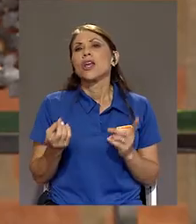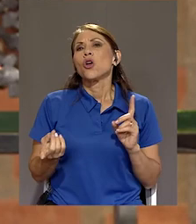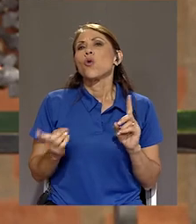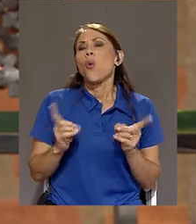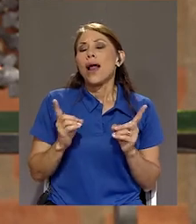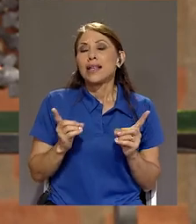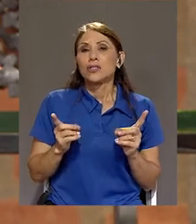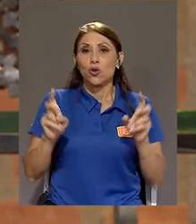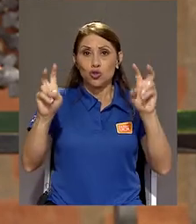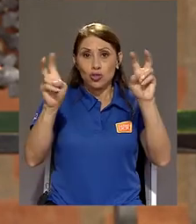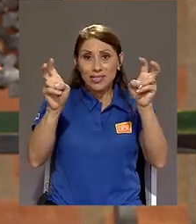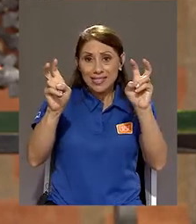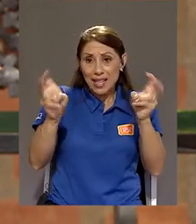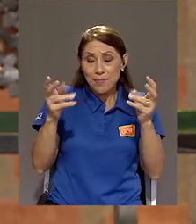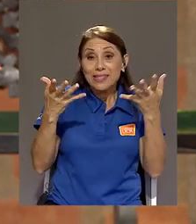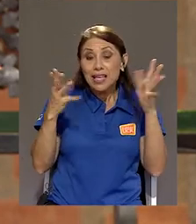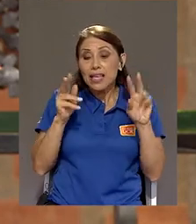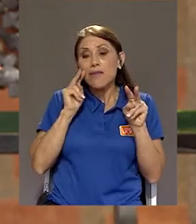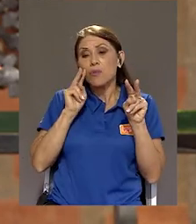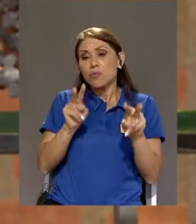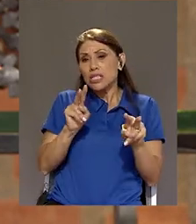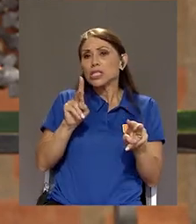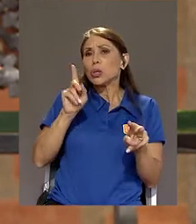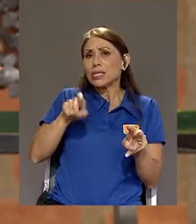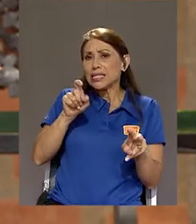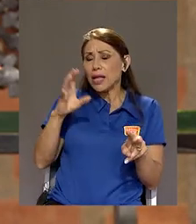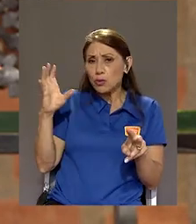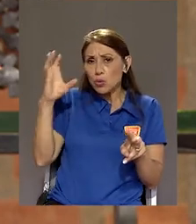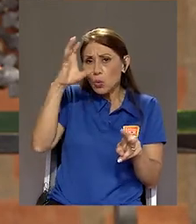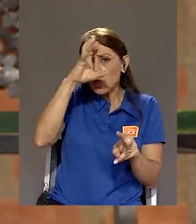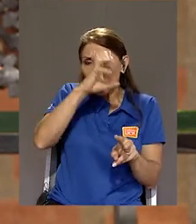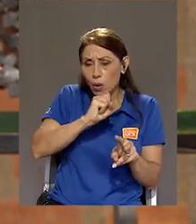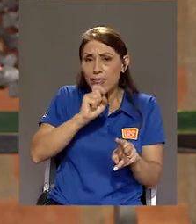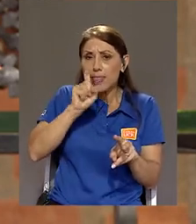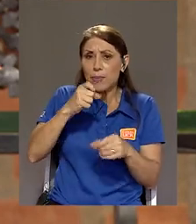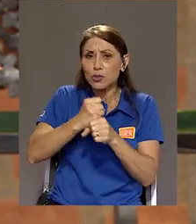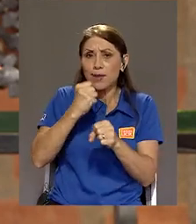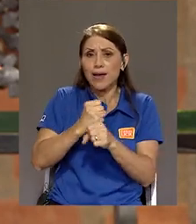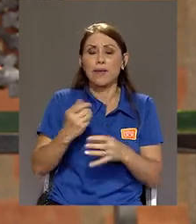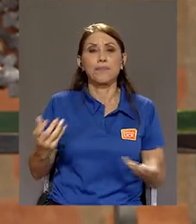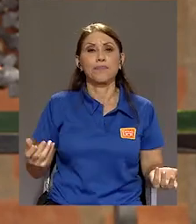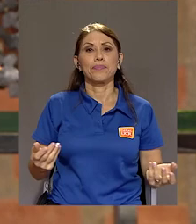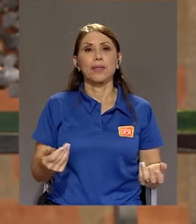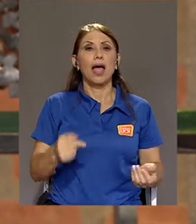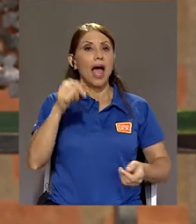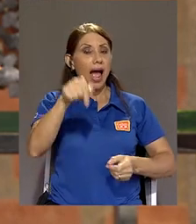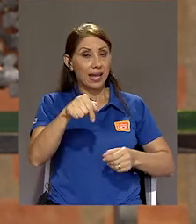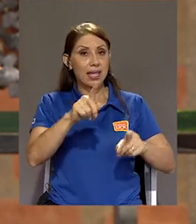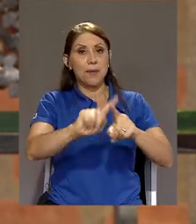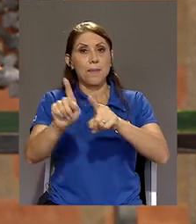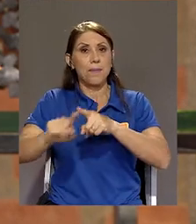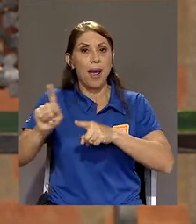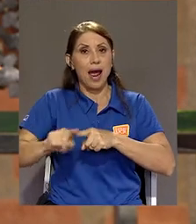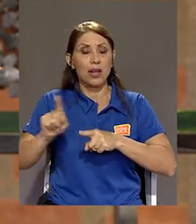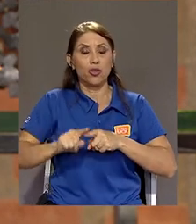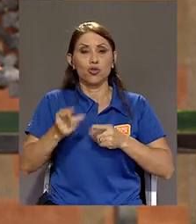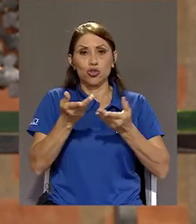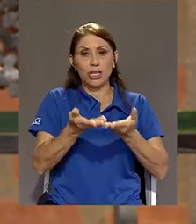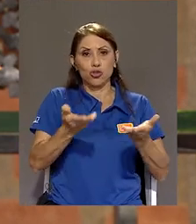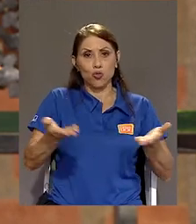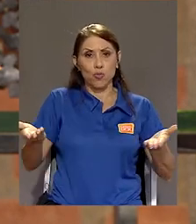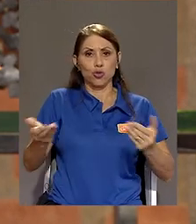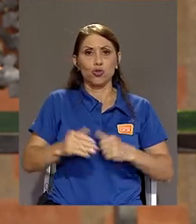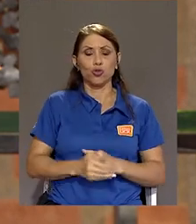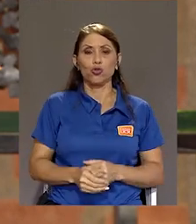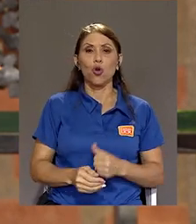cuáles son, sí, los puntos que ya habíamos detectado también y que los vamos a retomar. Aquí vamos a tener varios insumos. Uno,